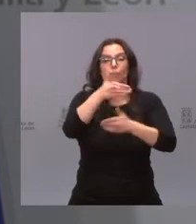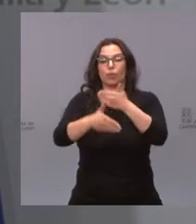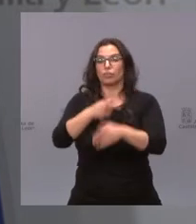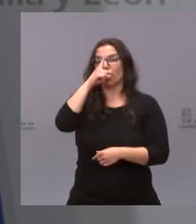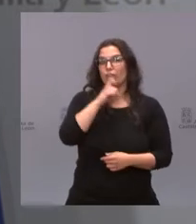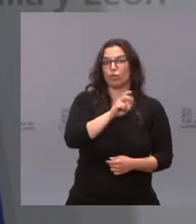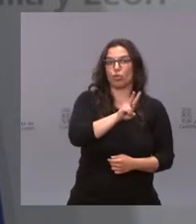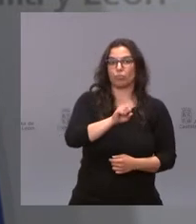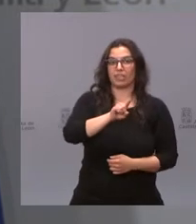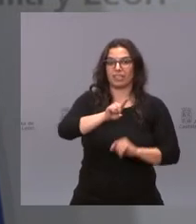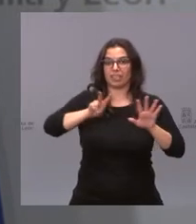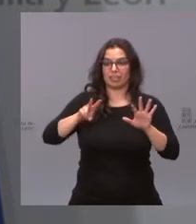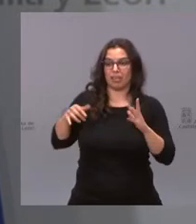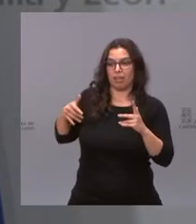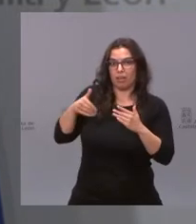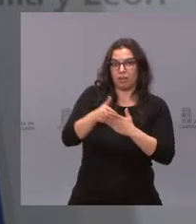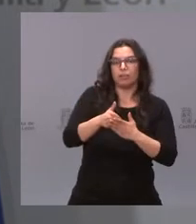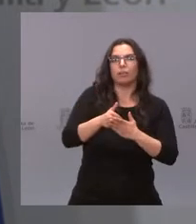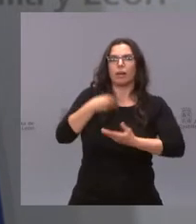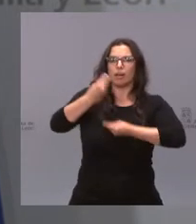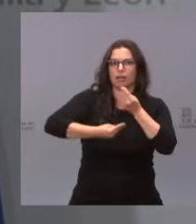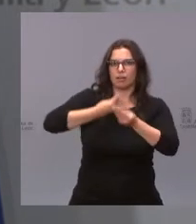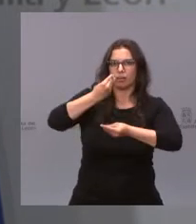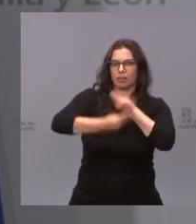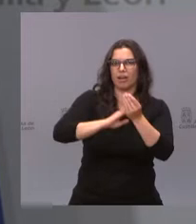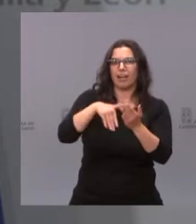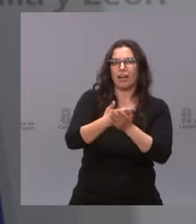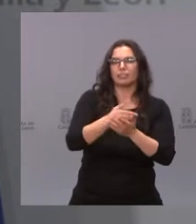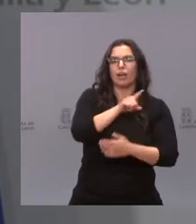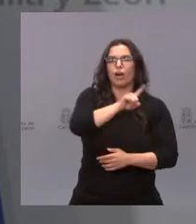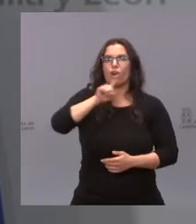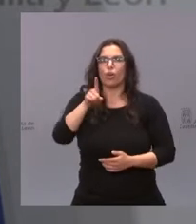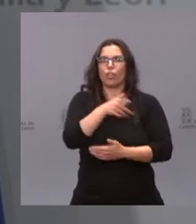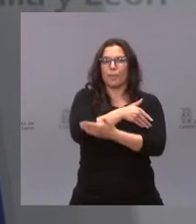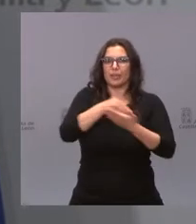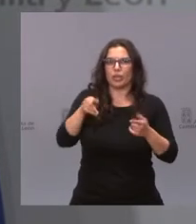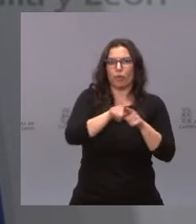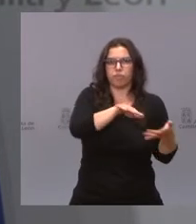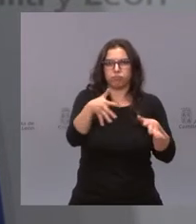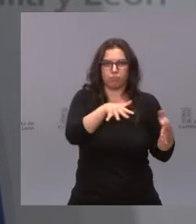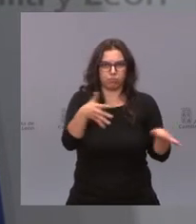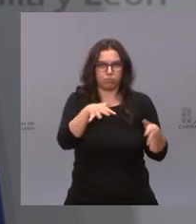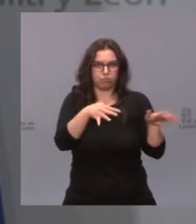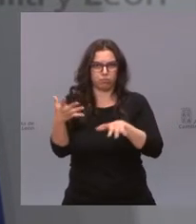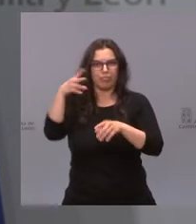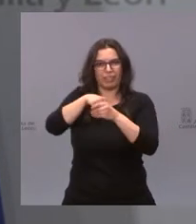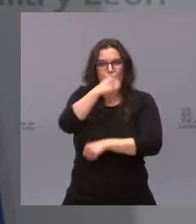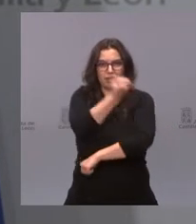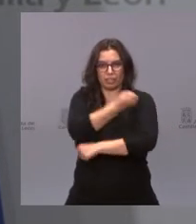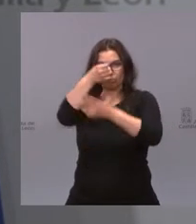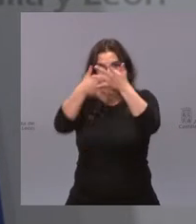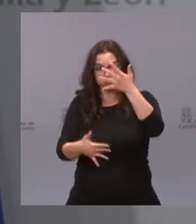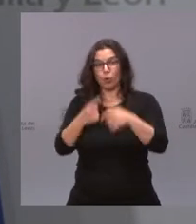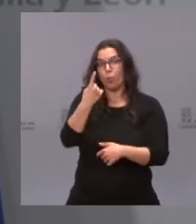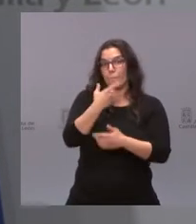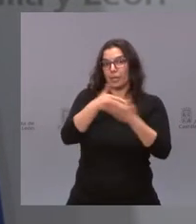2017 se han venido realizando hasta 11 millones de asientos totales en estos registros, de los cuales 1,5 millones